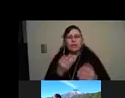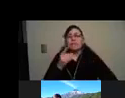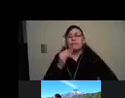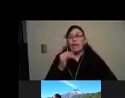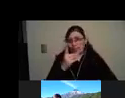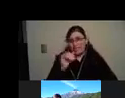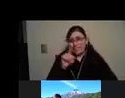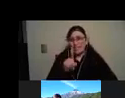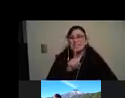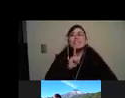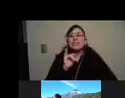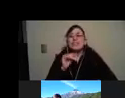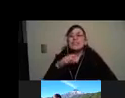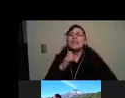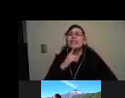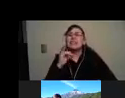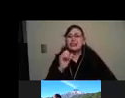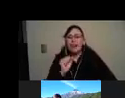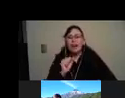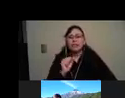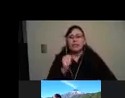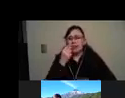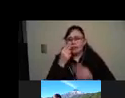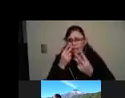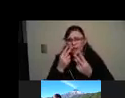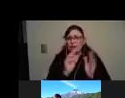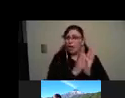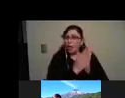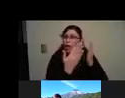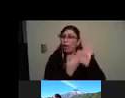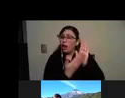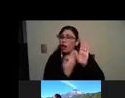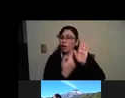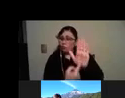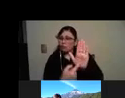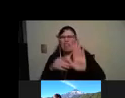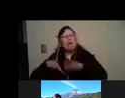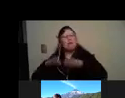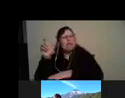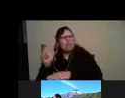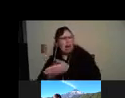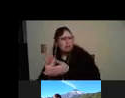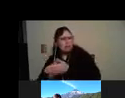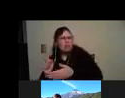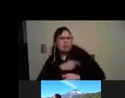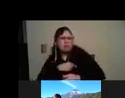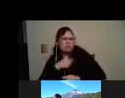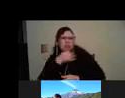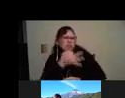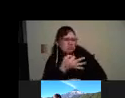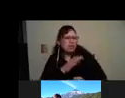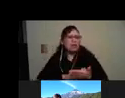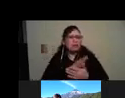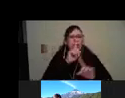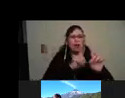¿ya? O distónica en general. Los libros, depende del autor, cambia un poco la nomenclatura, ¿ya? Algunos hablan